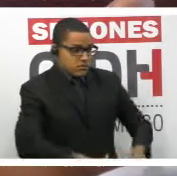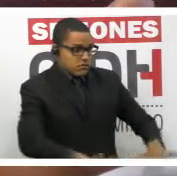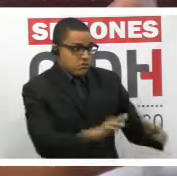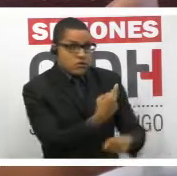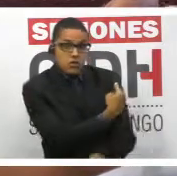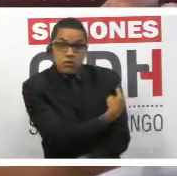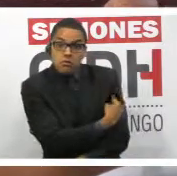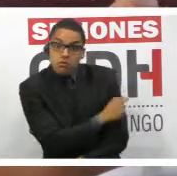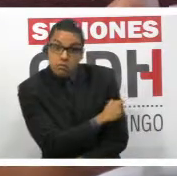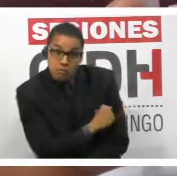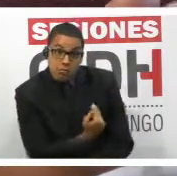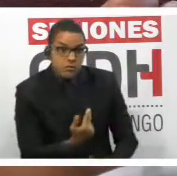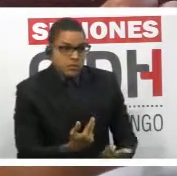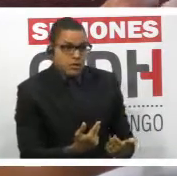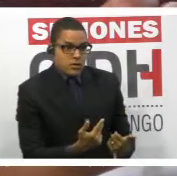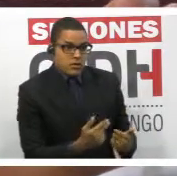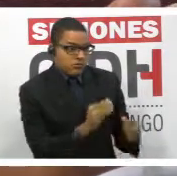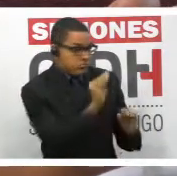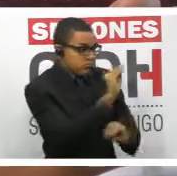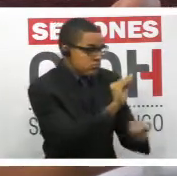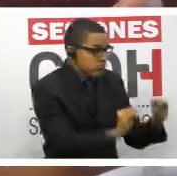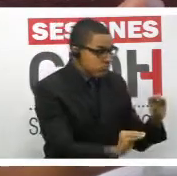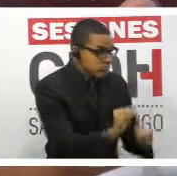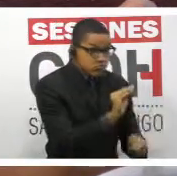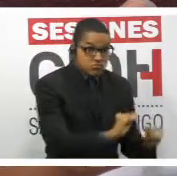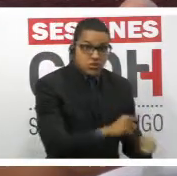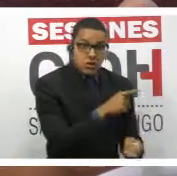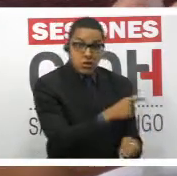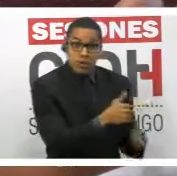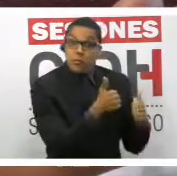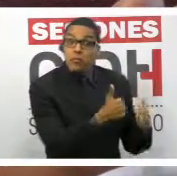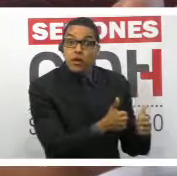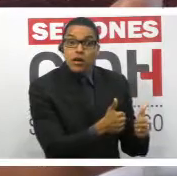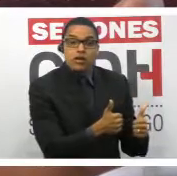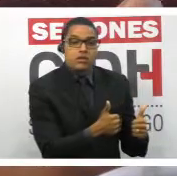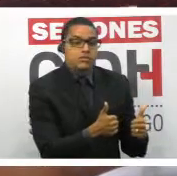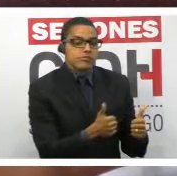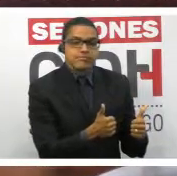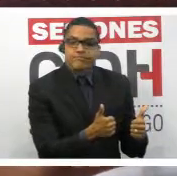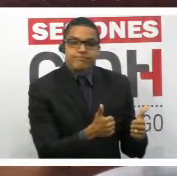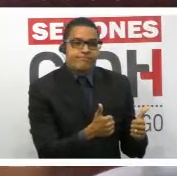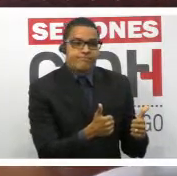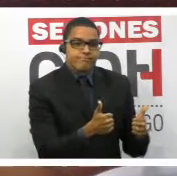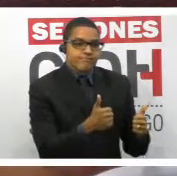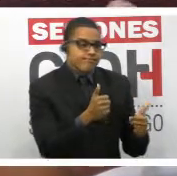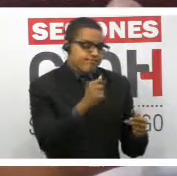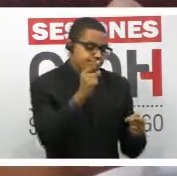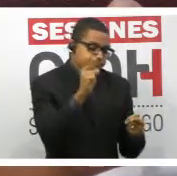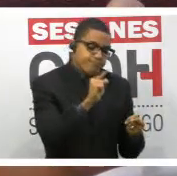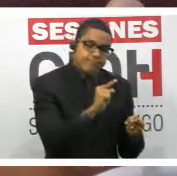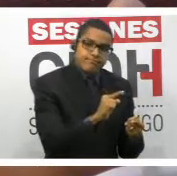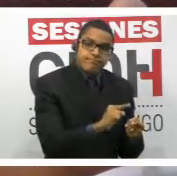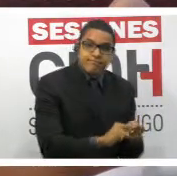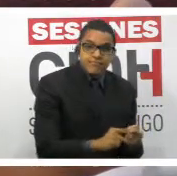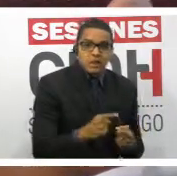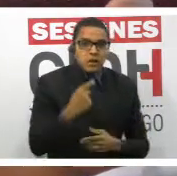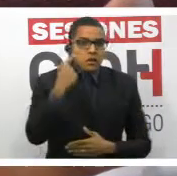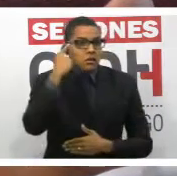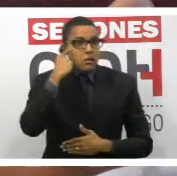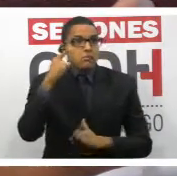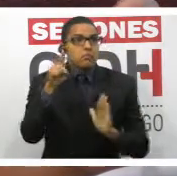y el equipamiento en los centros y clínicas de atención se agravan con las actitudes negativas y